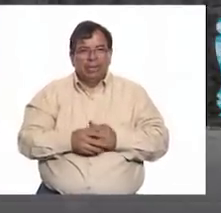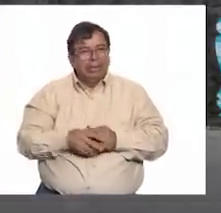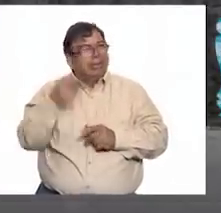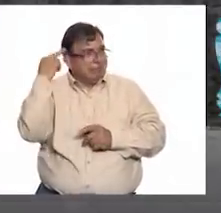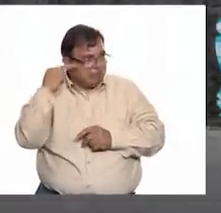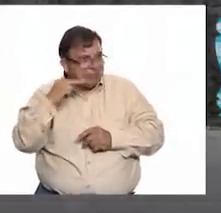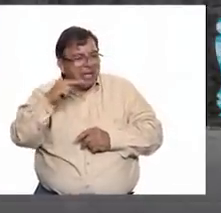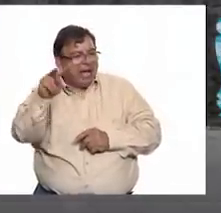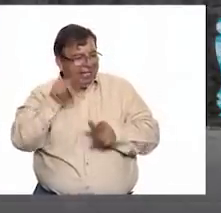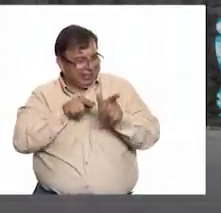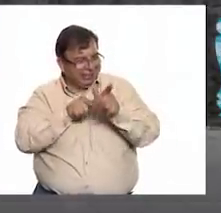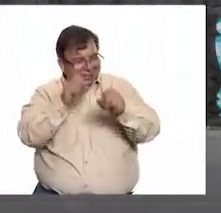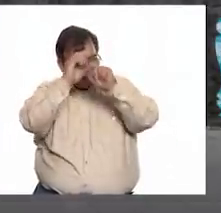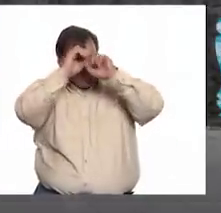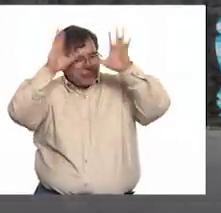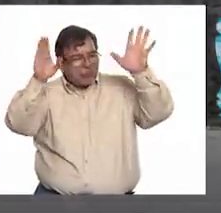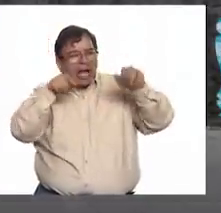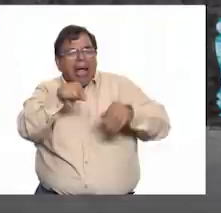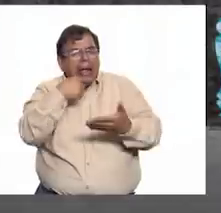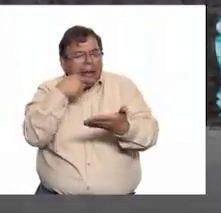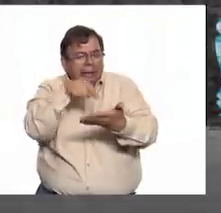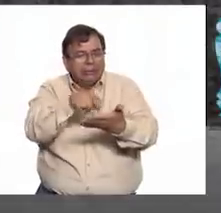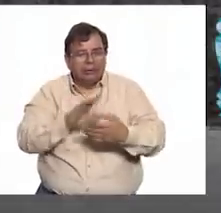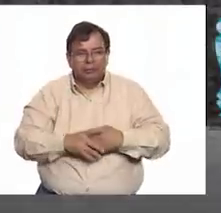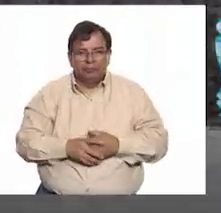viaje virtual. ¿Qué nos dice ahora?